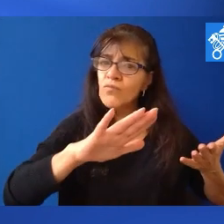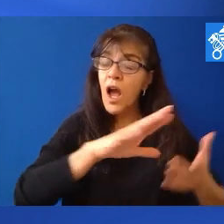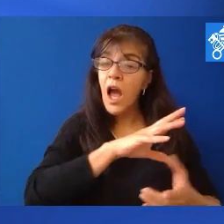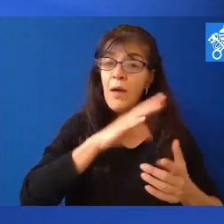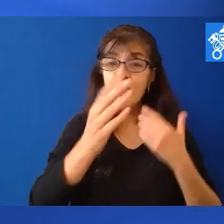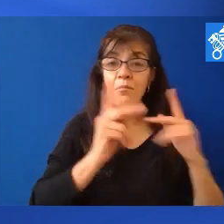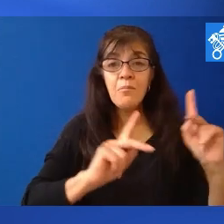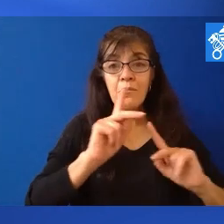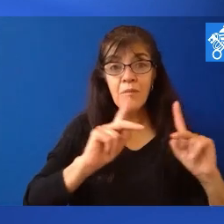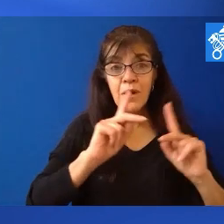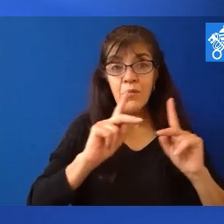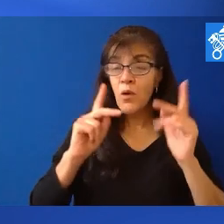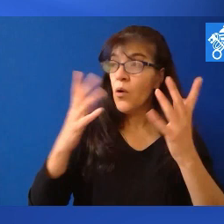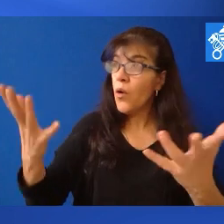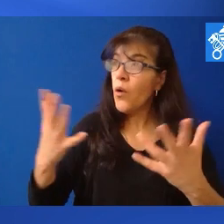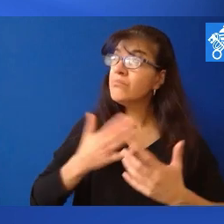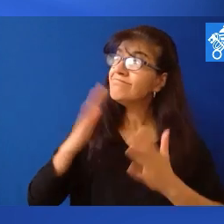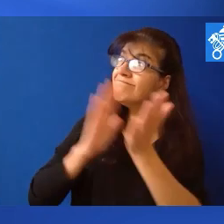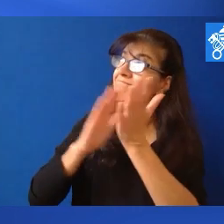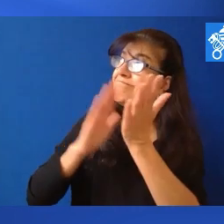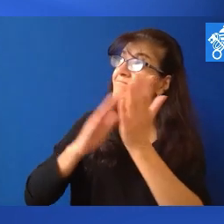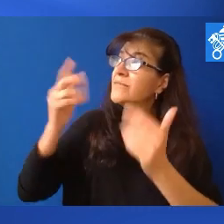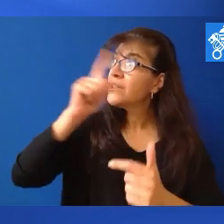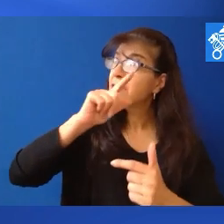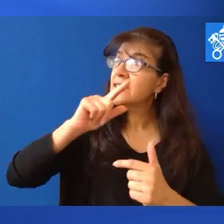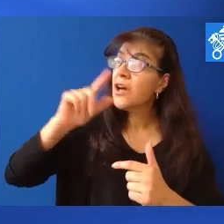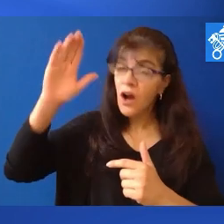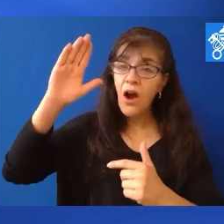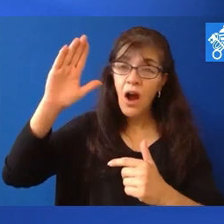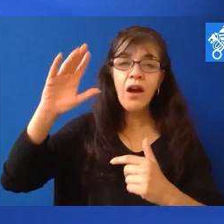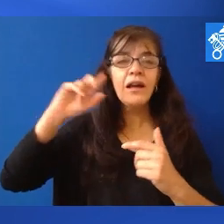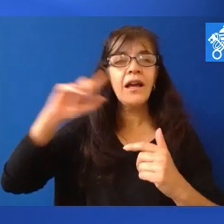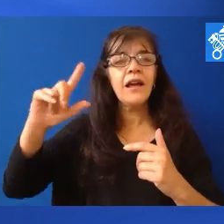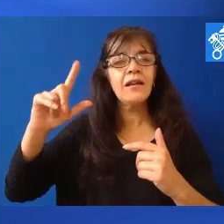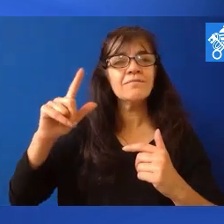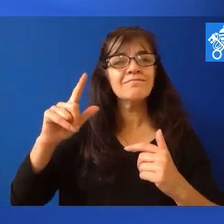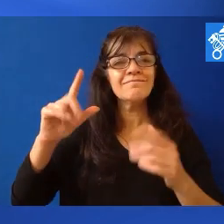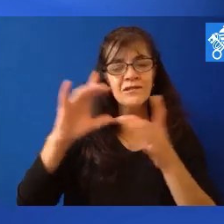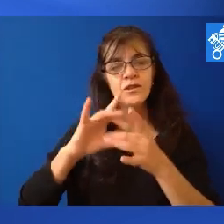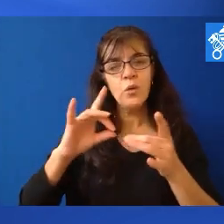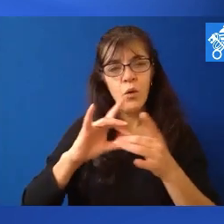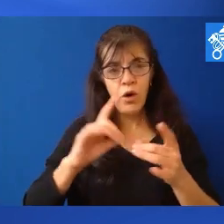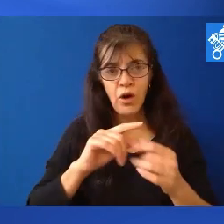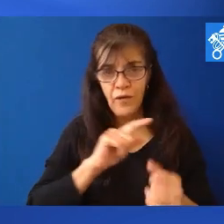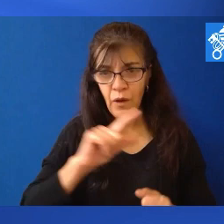los que agradan a Dios en el crisol de la humillación. Palabra de Dios.